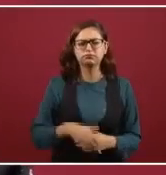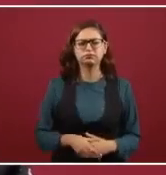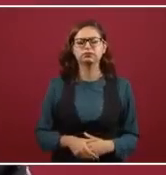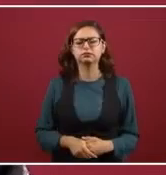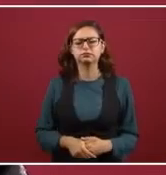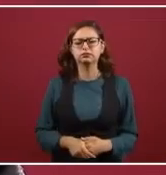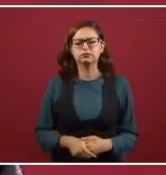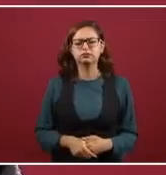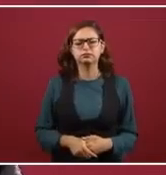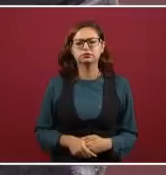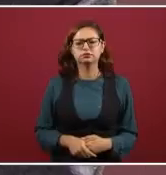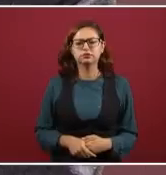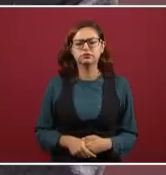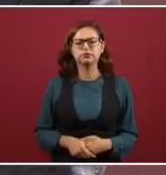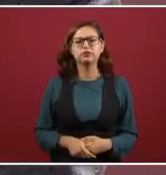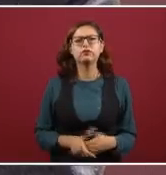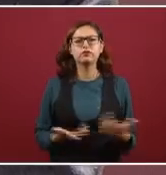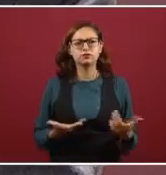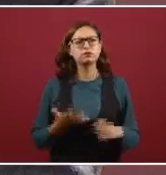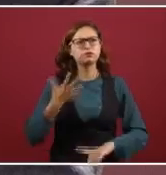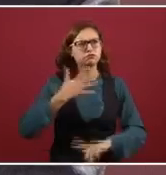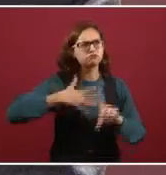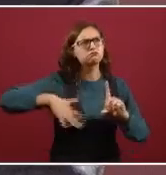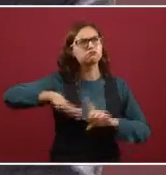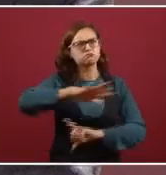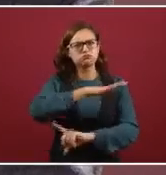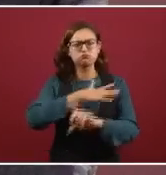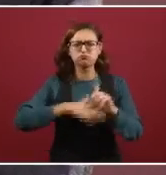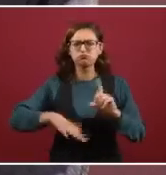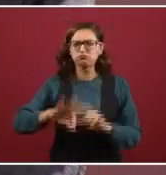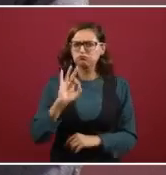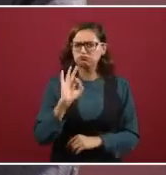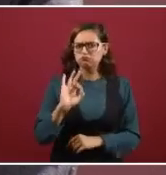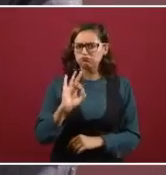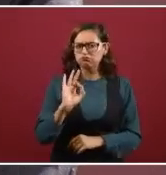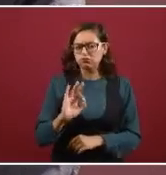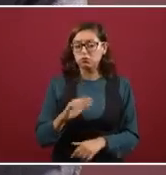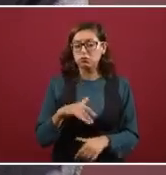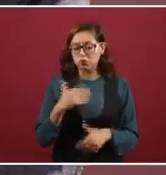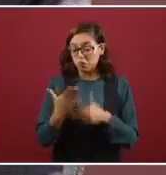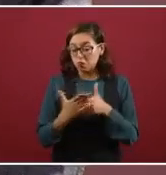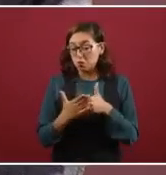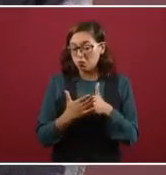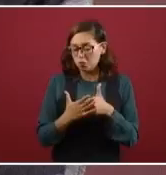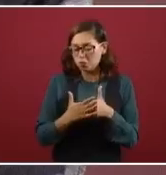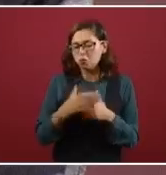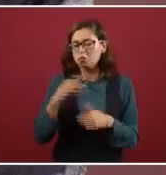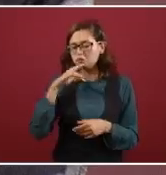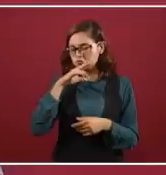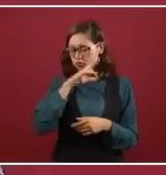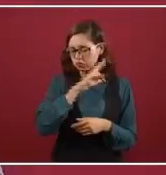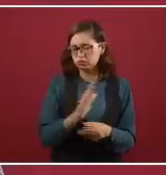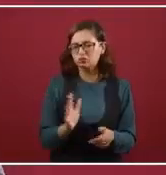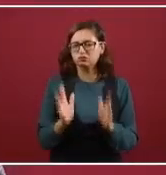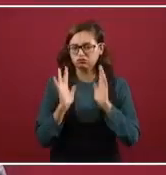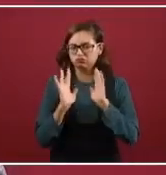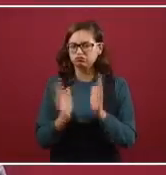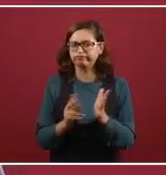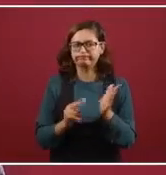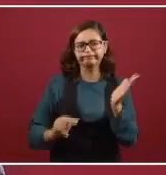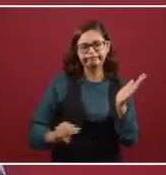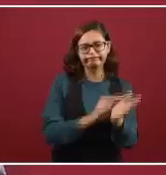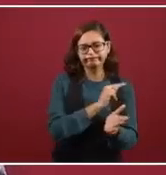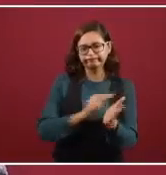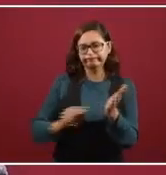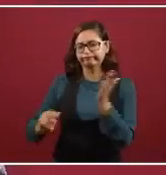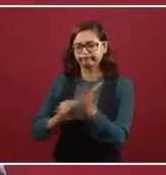y hay buen ambiente, y creo que pronto se va a firmar ese,